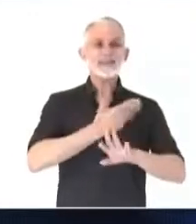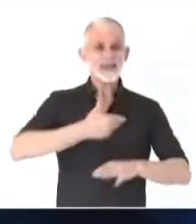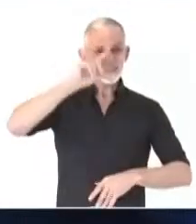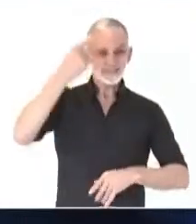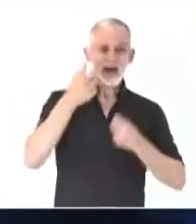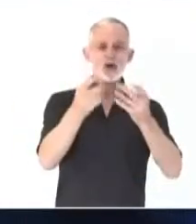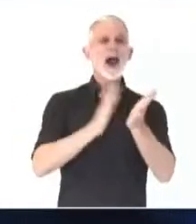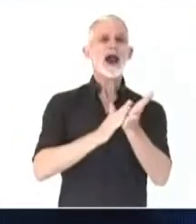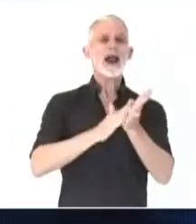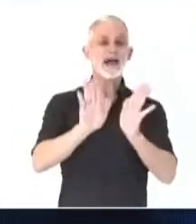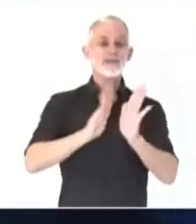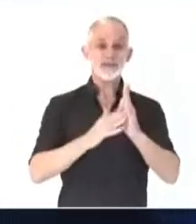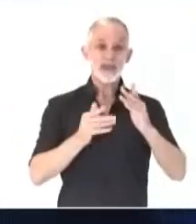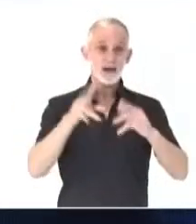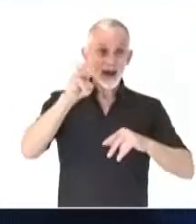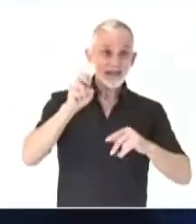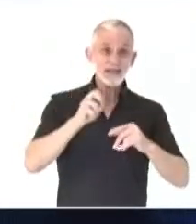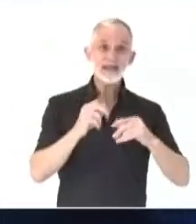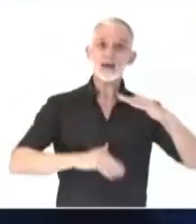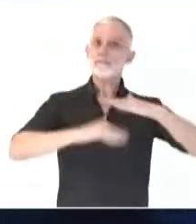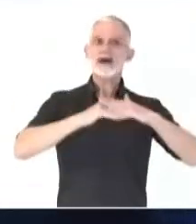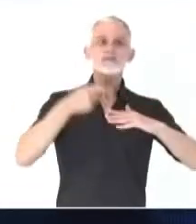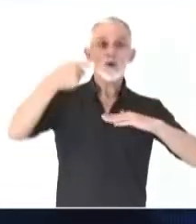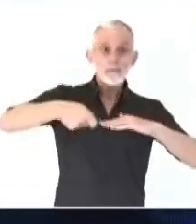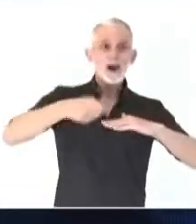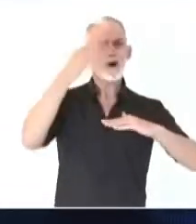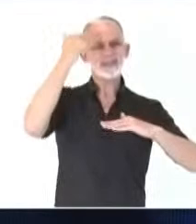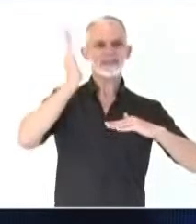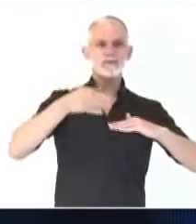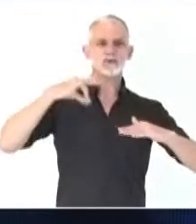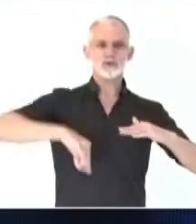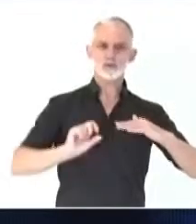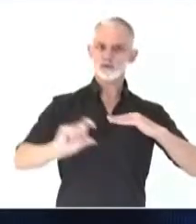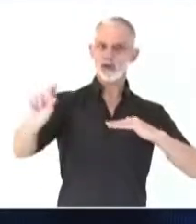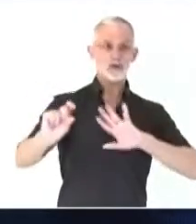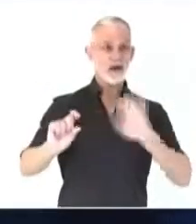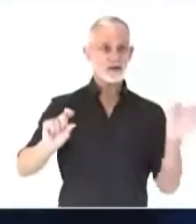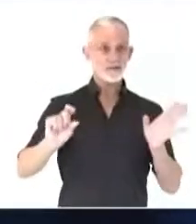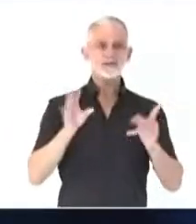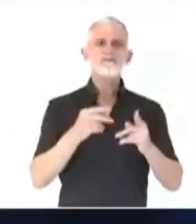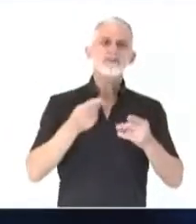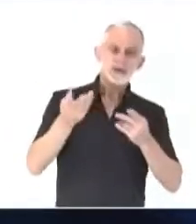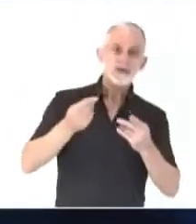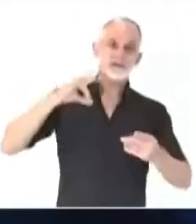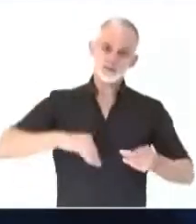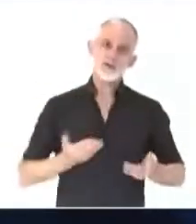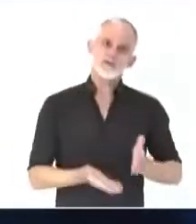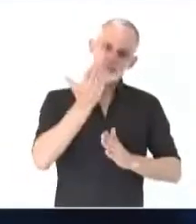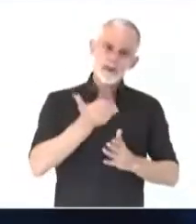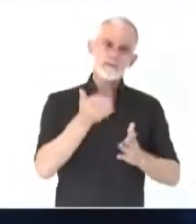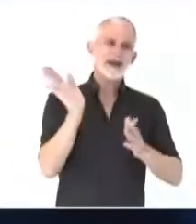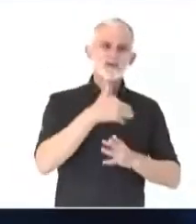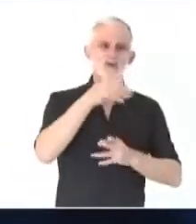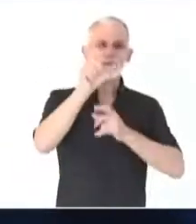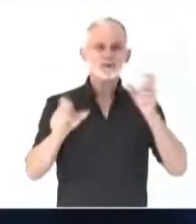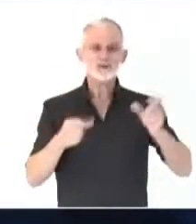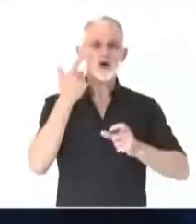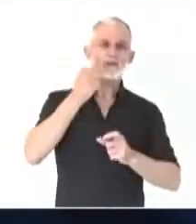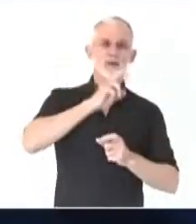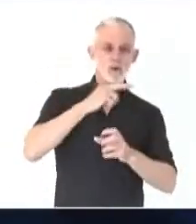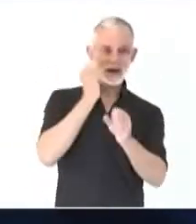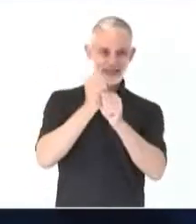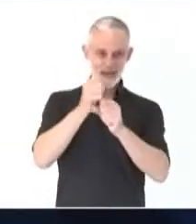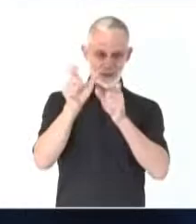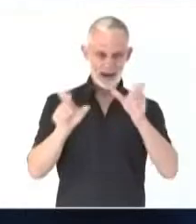los alquileres no superen el 15% de los salarios y, por supuesto, seguir peleando por aumento salarial para todas las y los